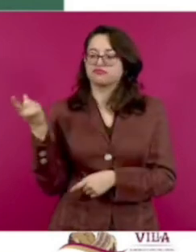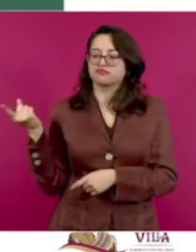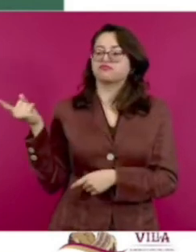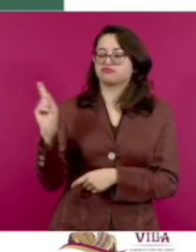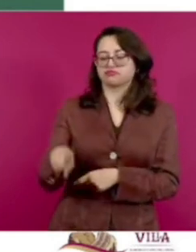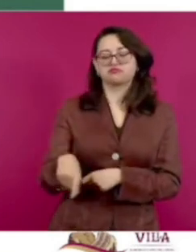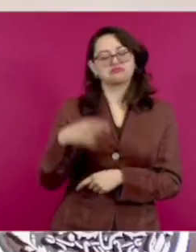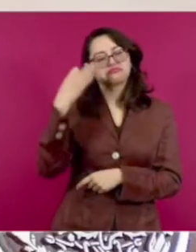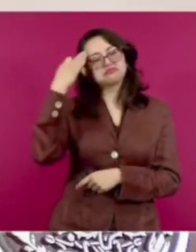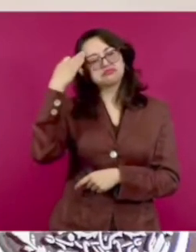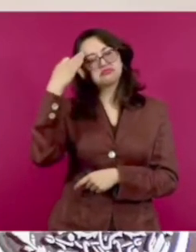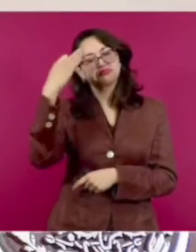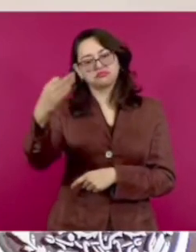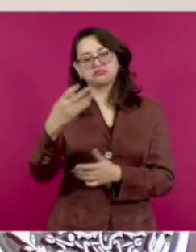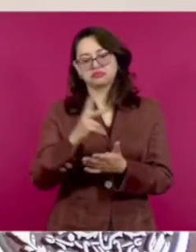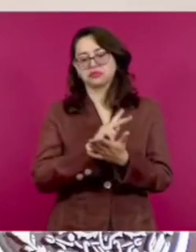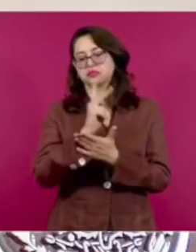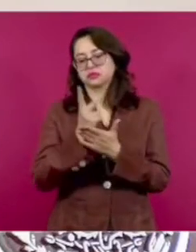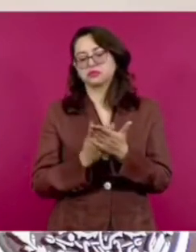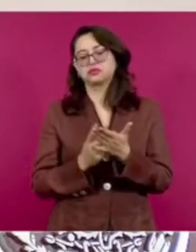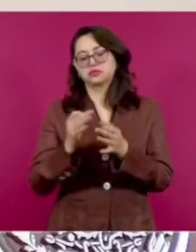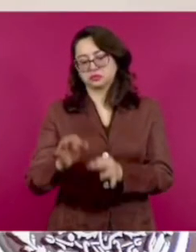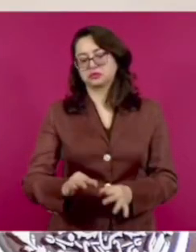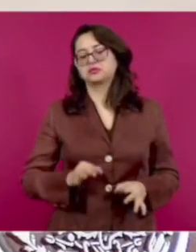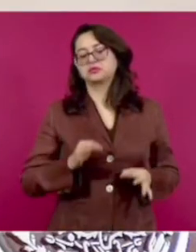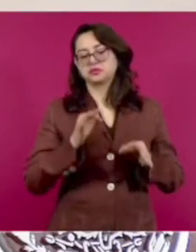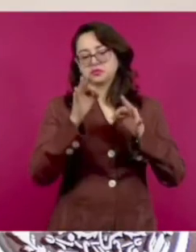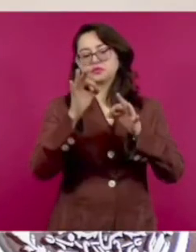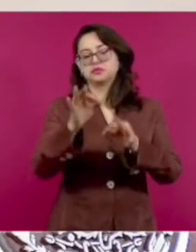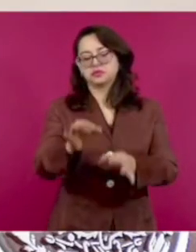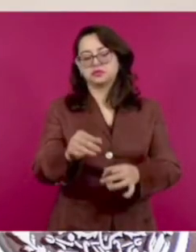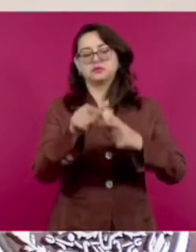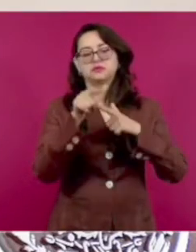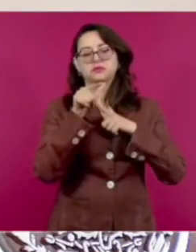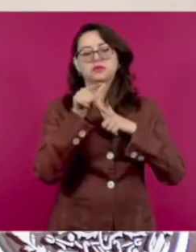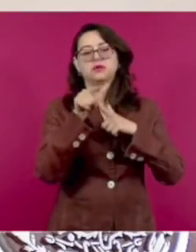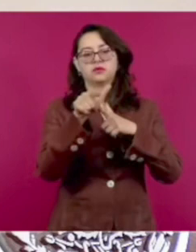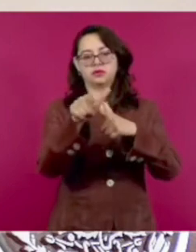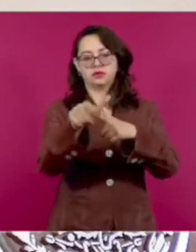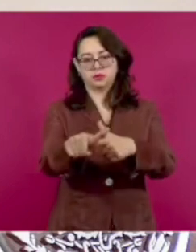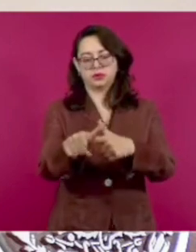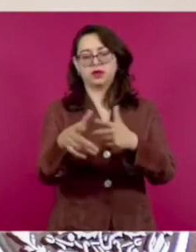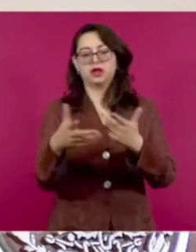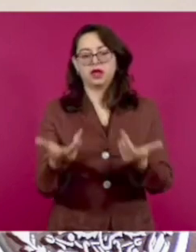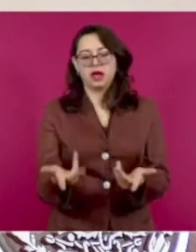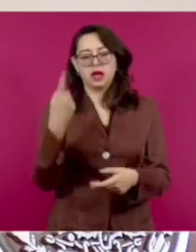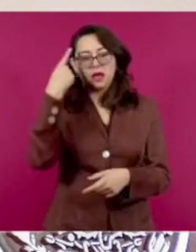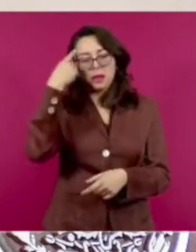el plazo del programa de regularización de vehículos usados provenientes del